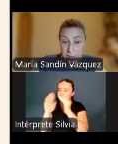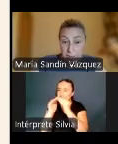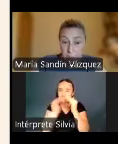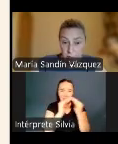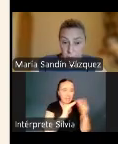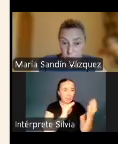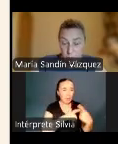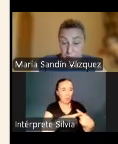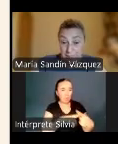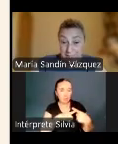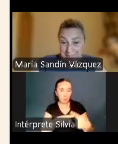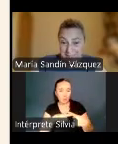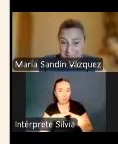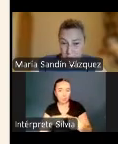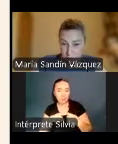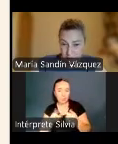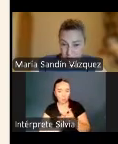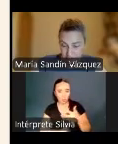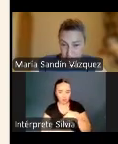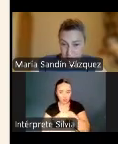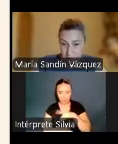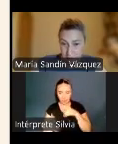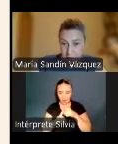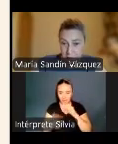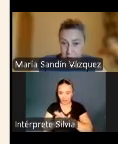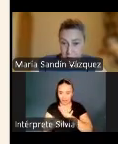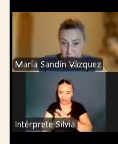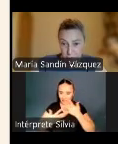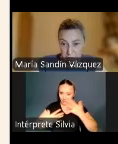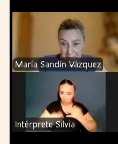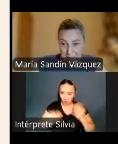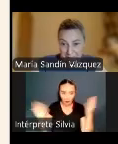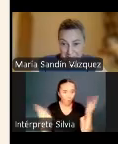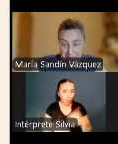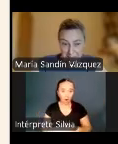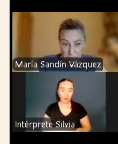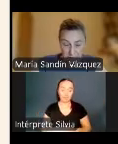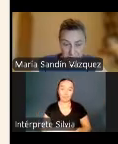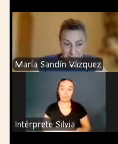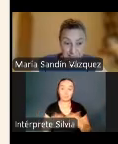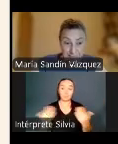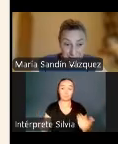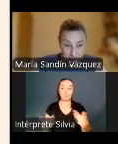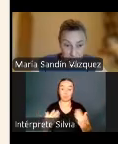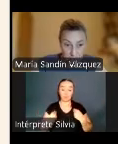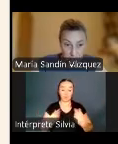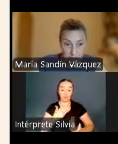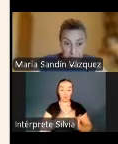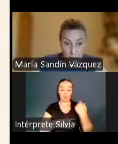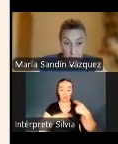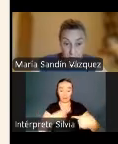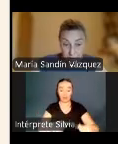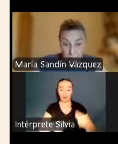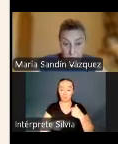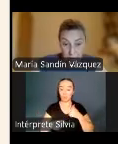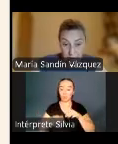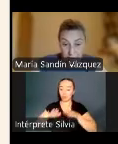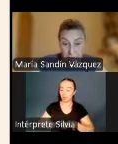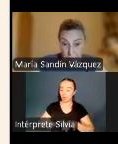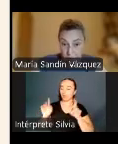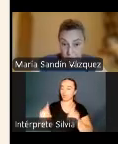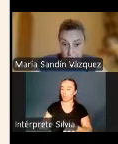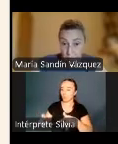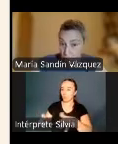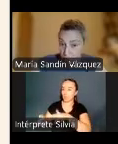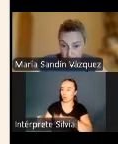problema es no tener un espacio donde uno puede estar tranquila y segura. Es decir, pues después del día a día estoy aquí, descanso. Este es un lugar seguro,